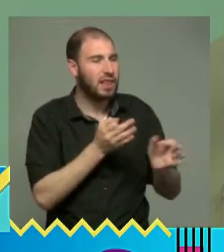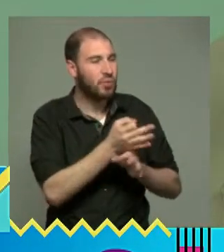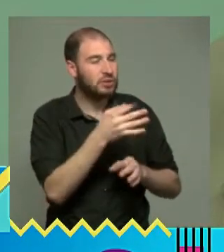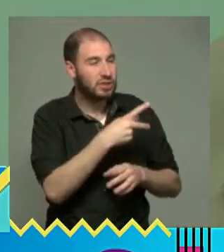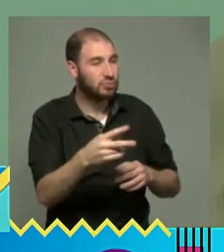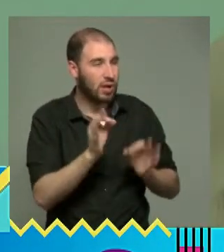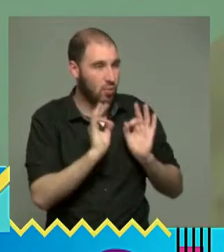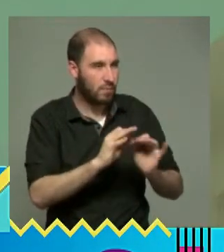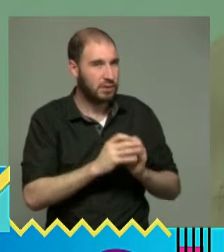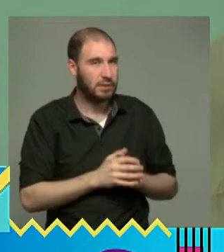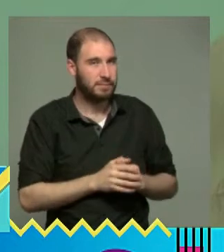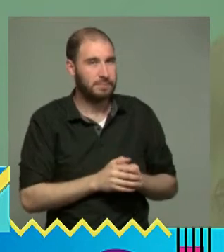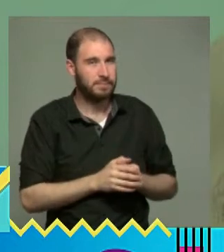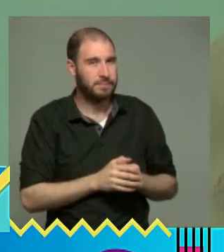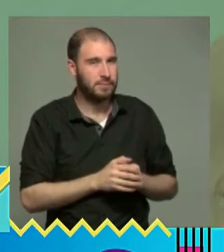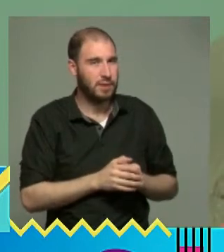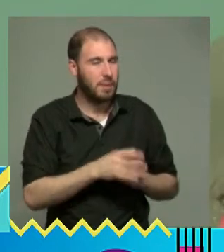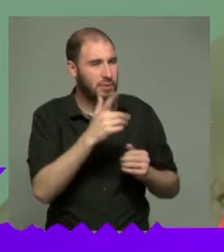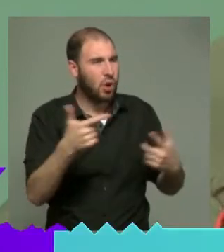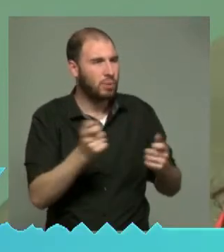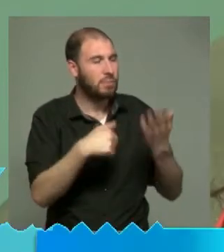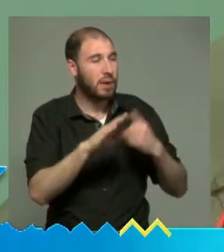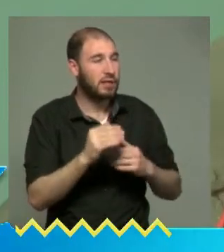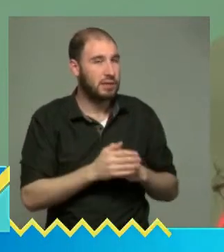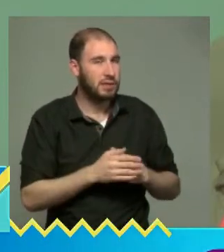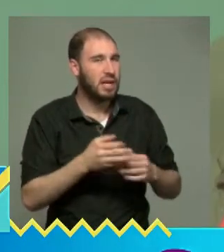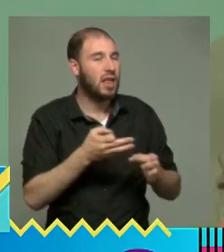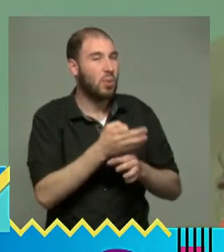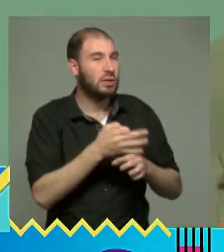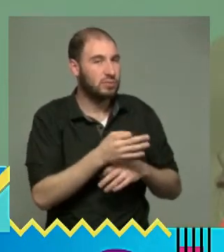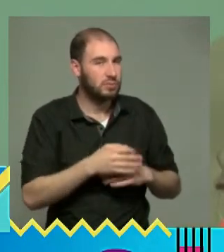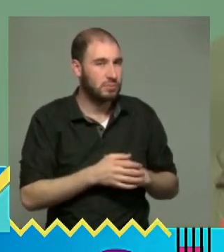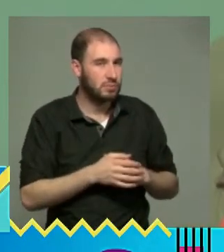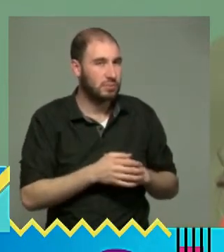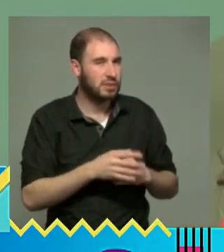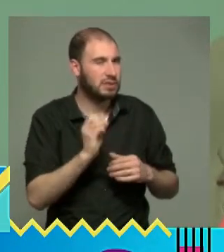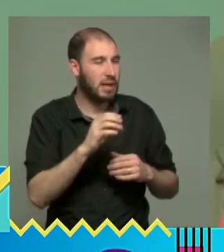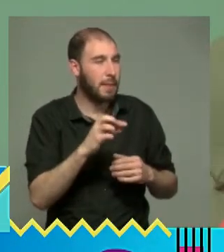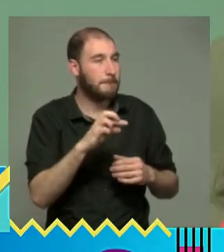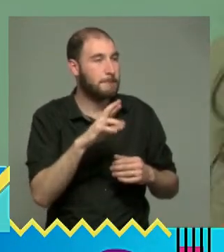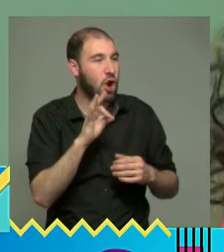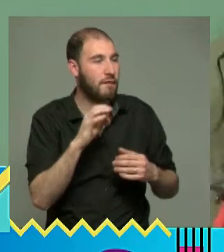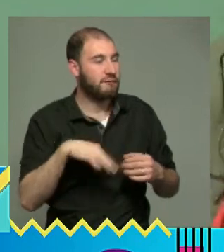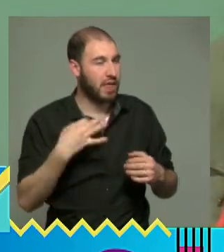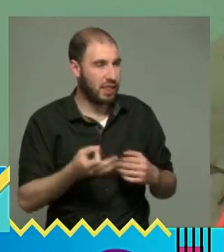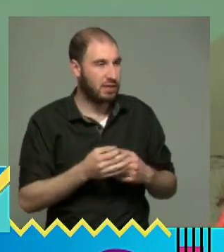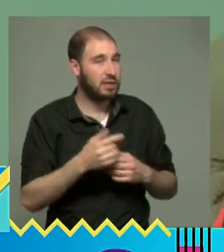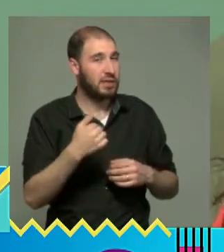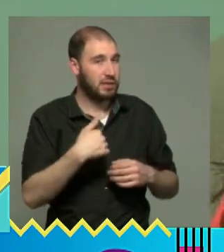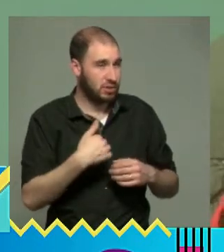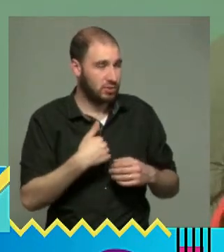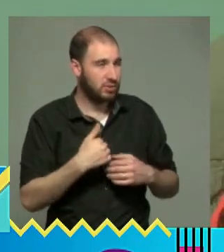Integral. Quien más se opone es las agrupaciones que se autodenominan pro vida. A mí me tocó